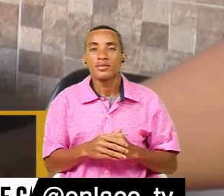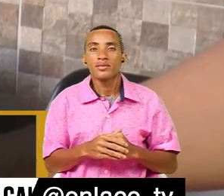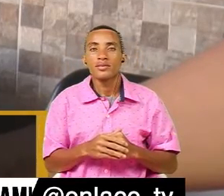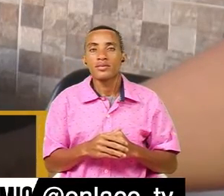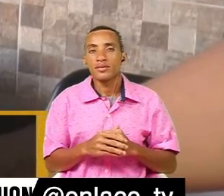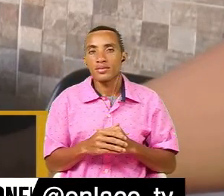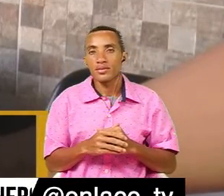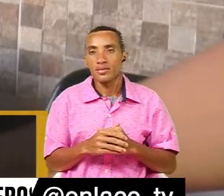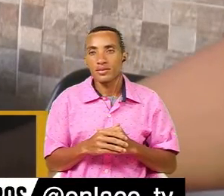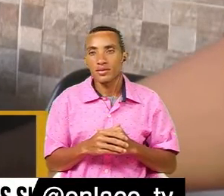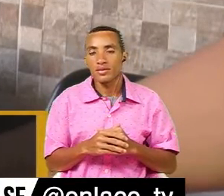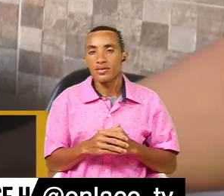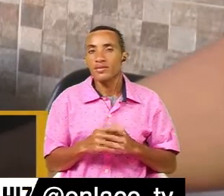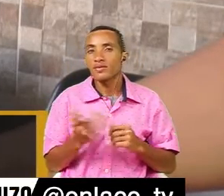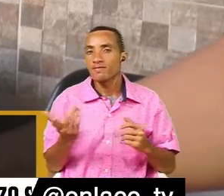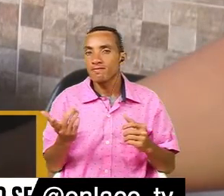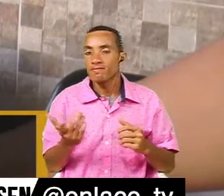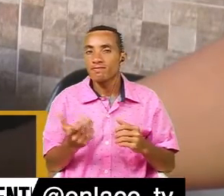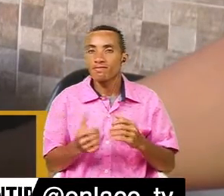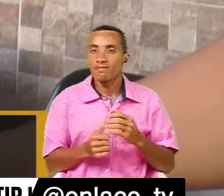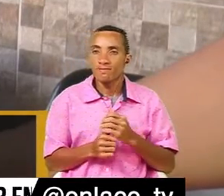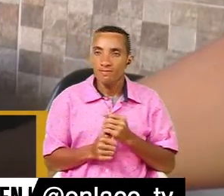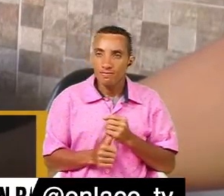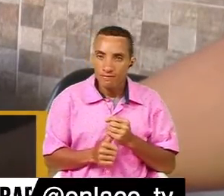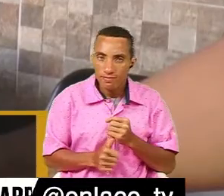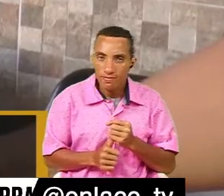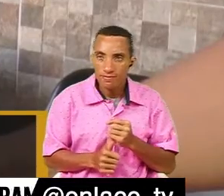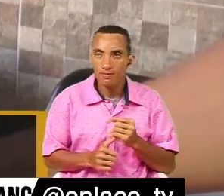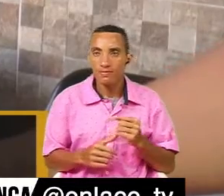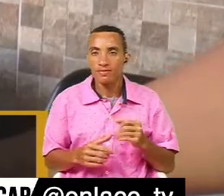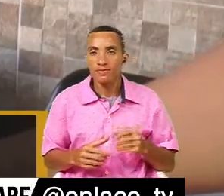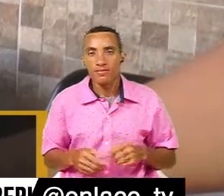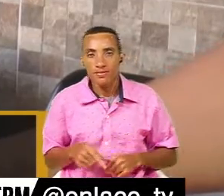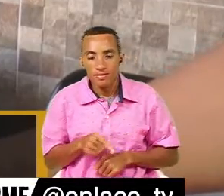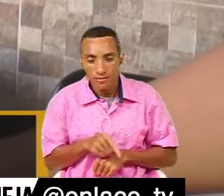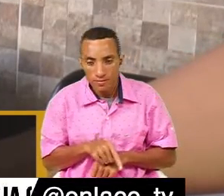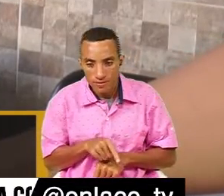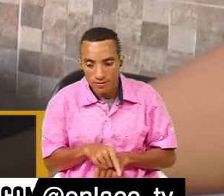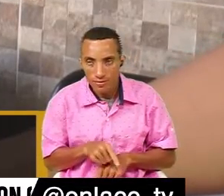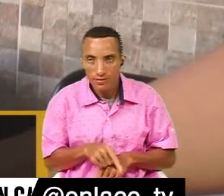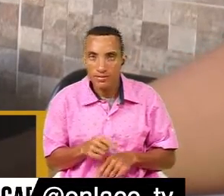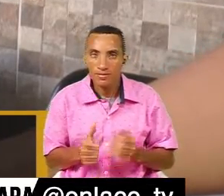igualmente la parte de los intestinos. Dejé de evacuar, ¿sí?